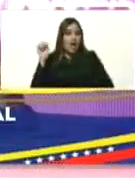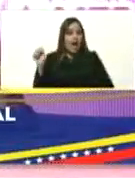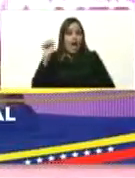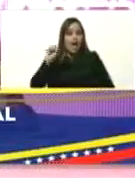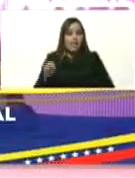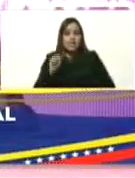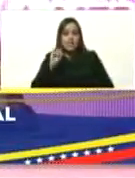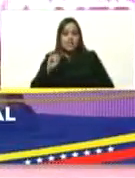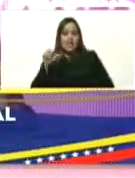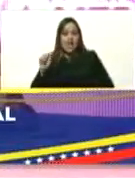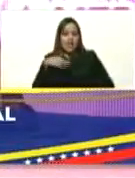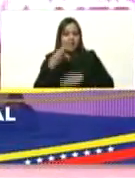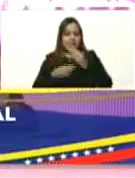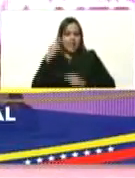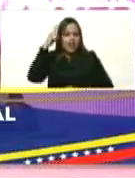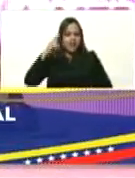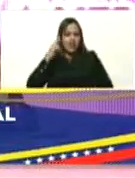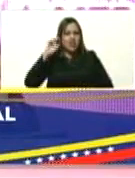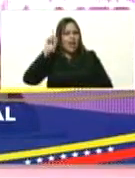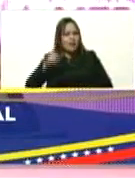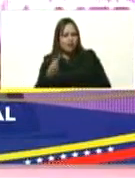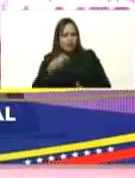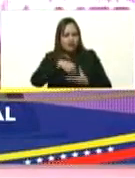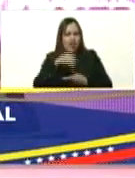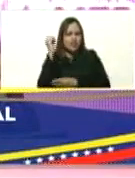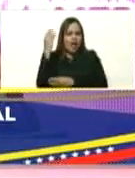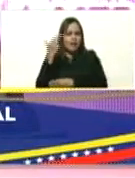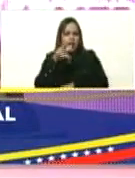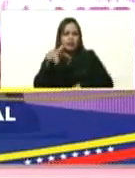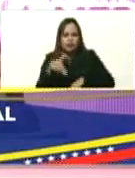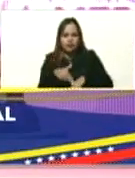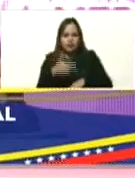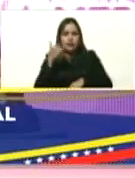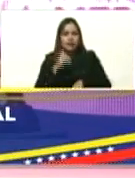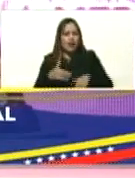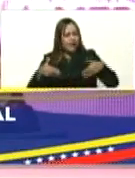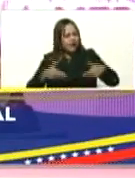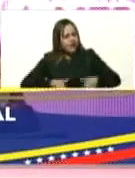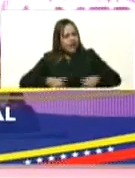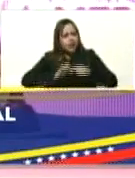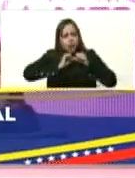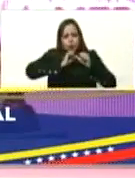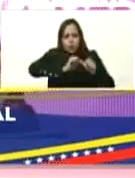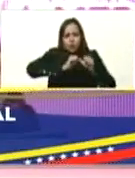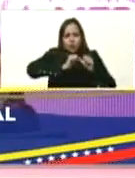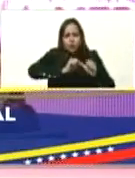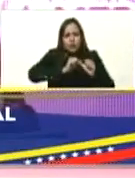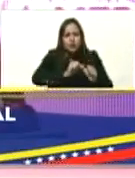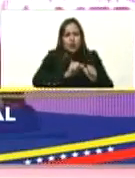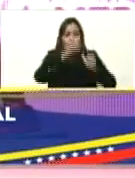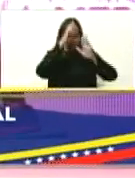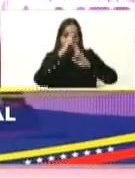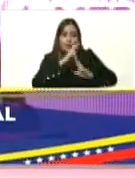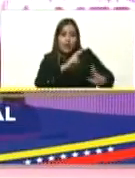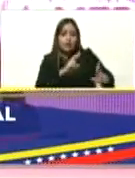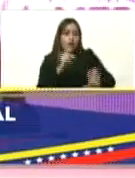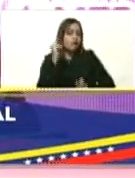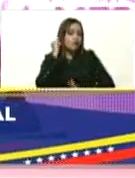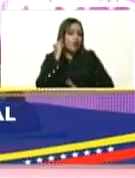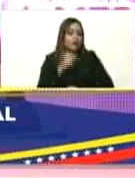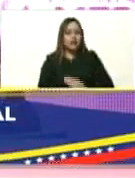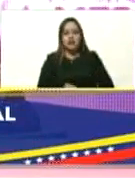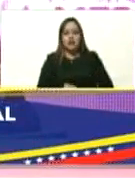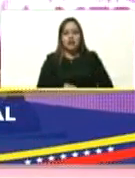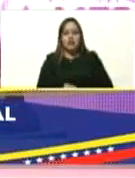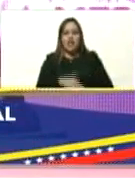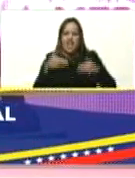reflexión. Asia también desde la Asamblea Nacional está en una batalla permanente por el respeto a la mujer en